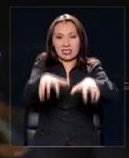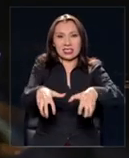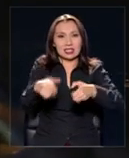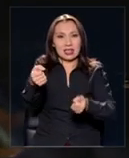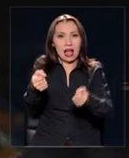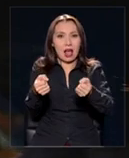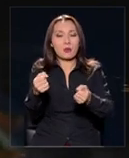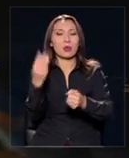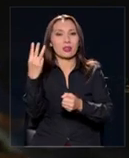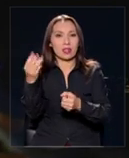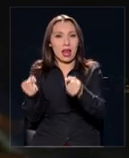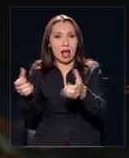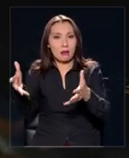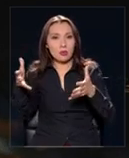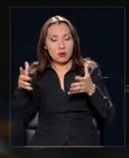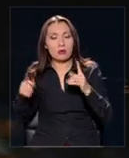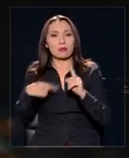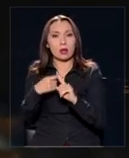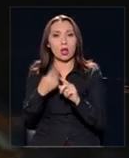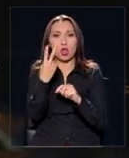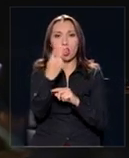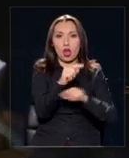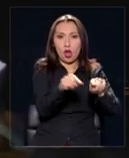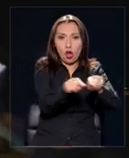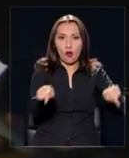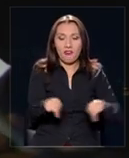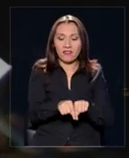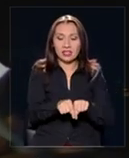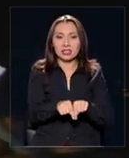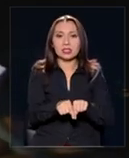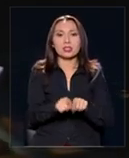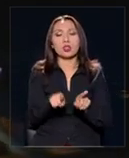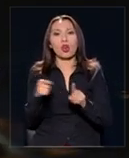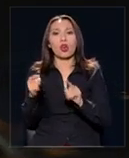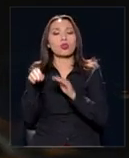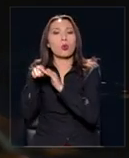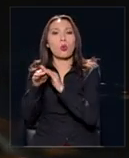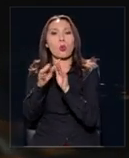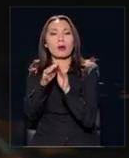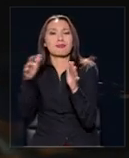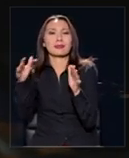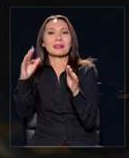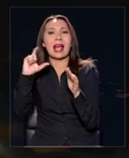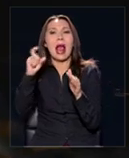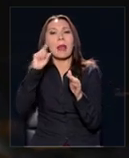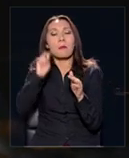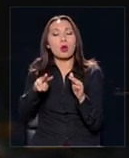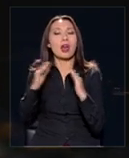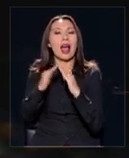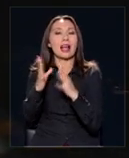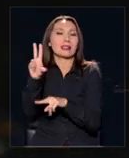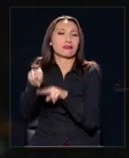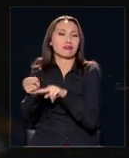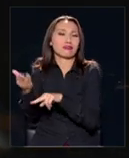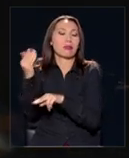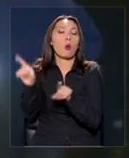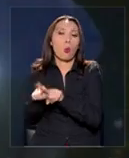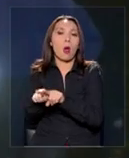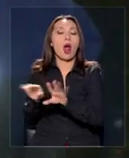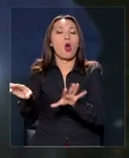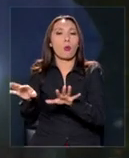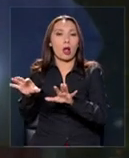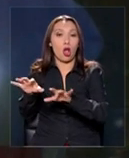tres camiones, dos oficinas y un galpón que al parecer era una casa antigua utilizada como oficina